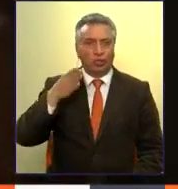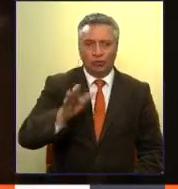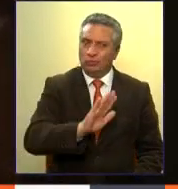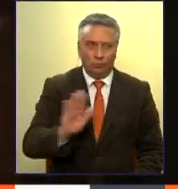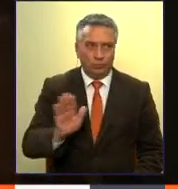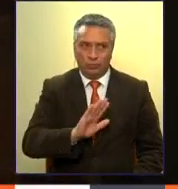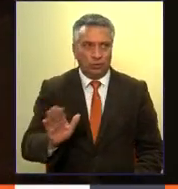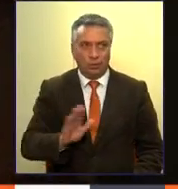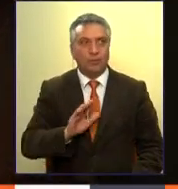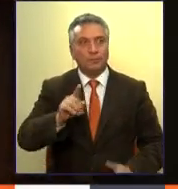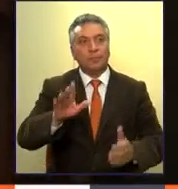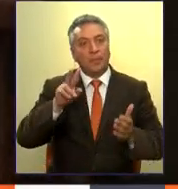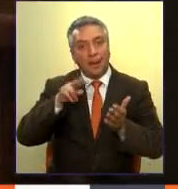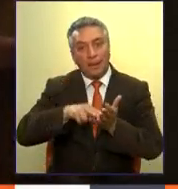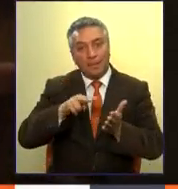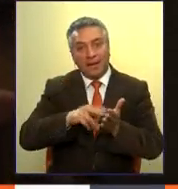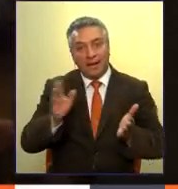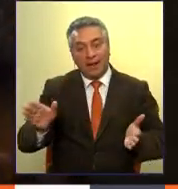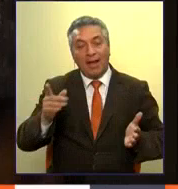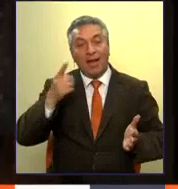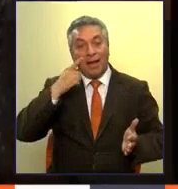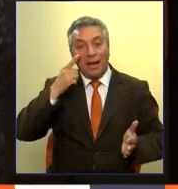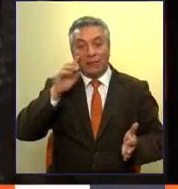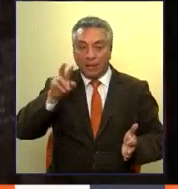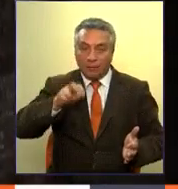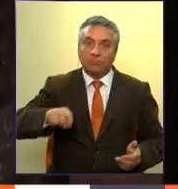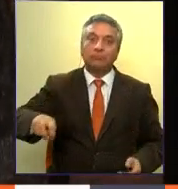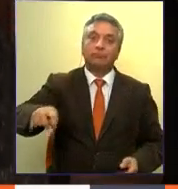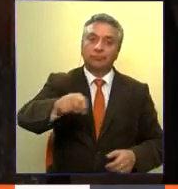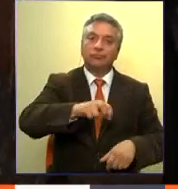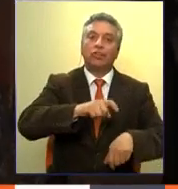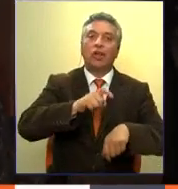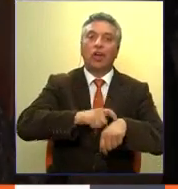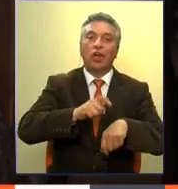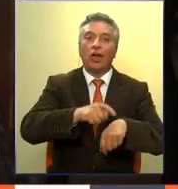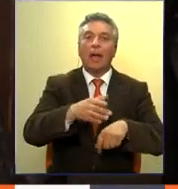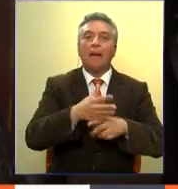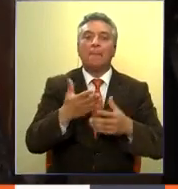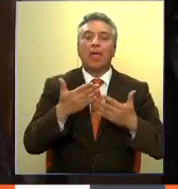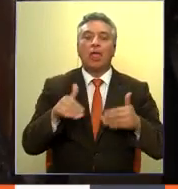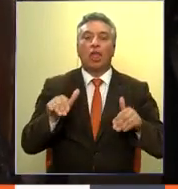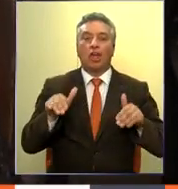espera la fase 2 en Renca para dar una vuelta en los horarios que más le acomoden.